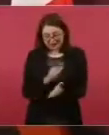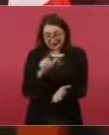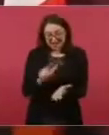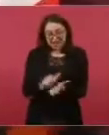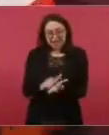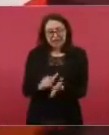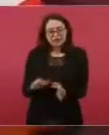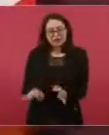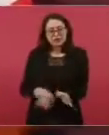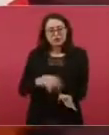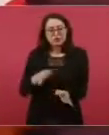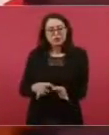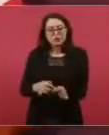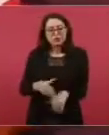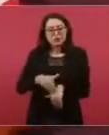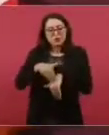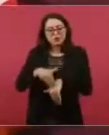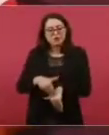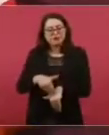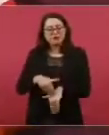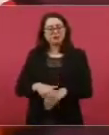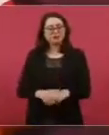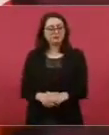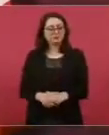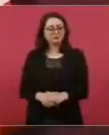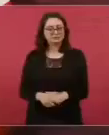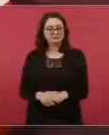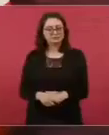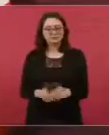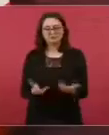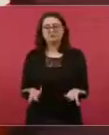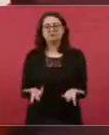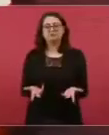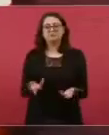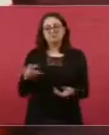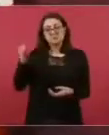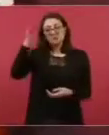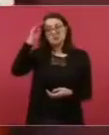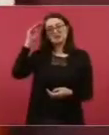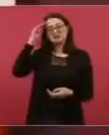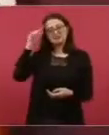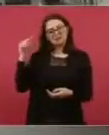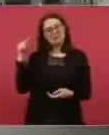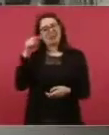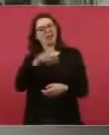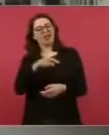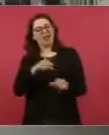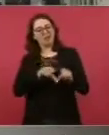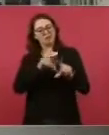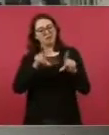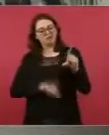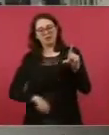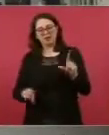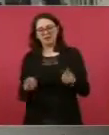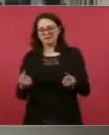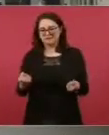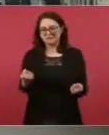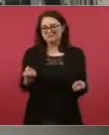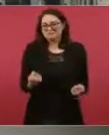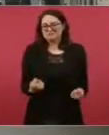la